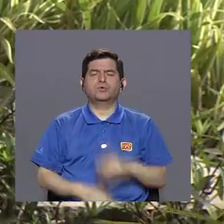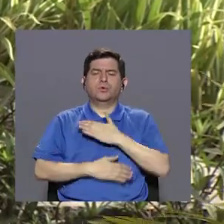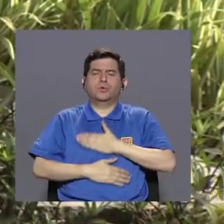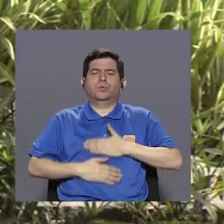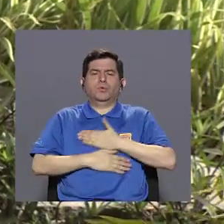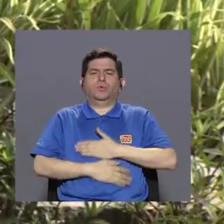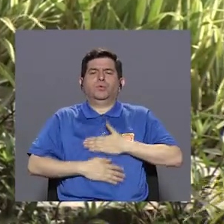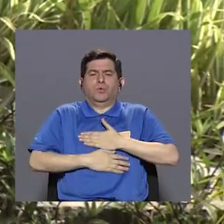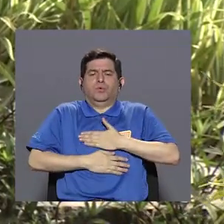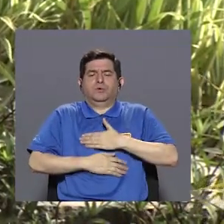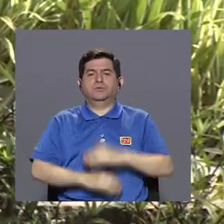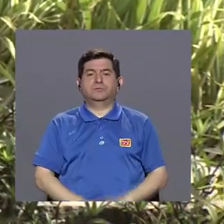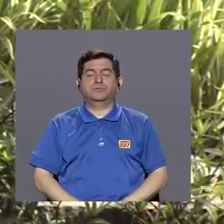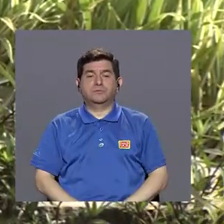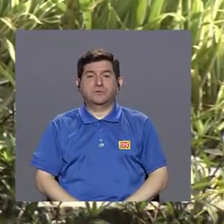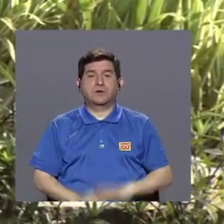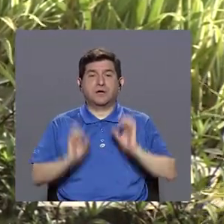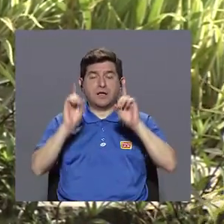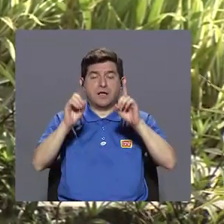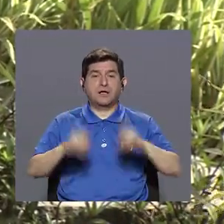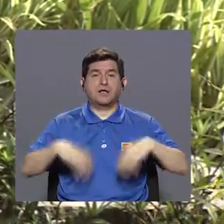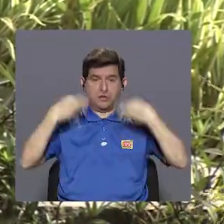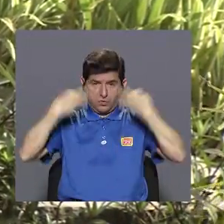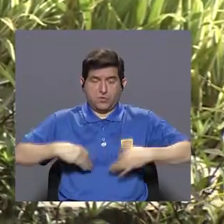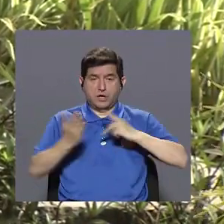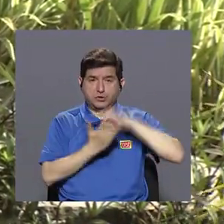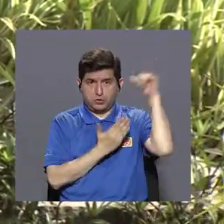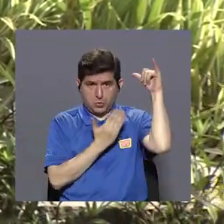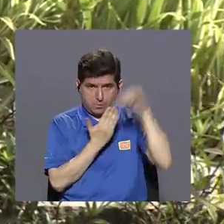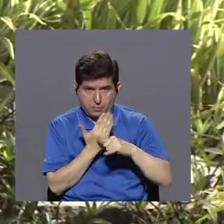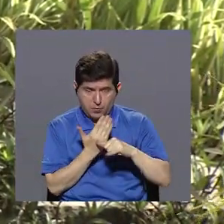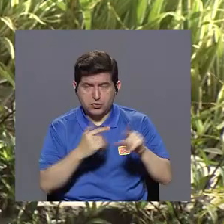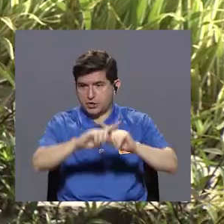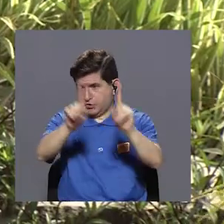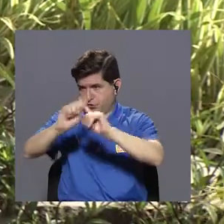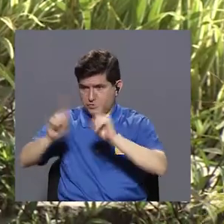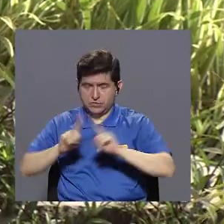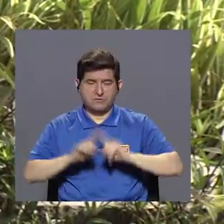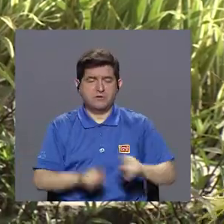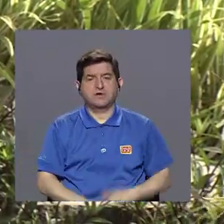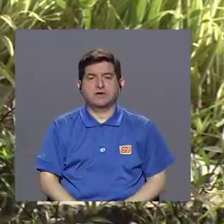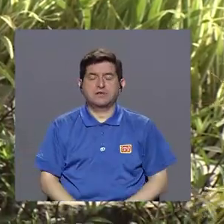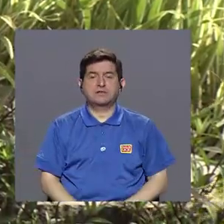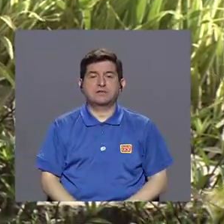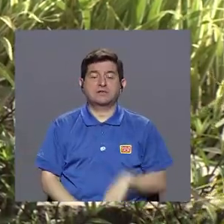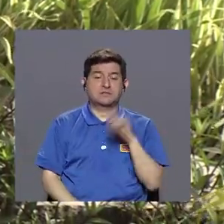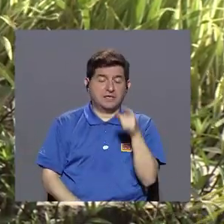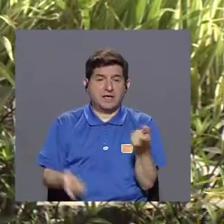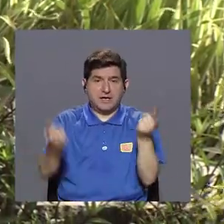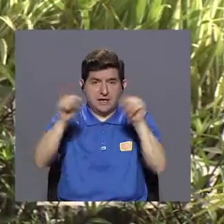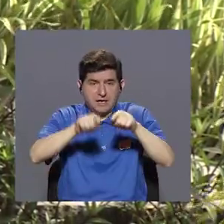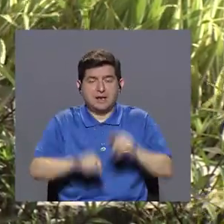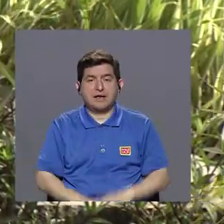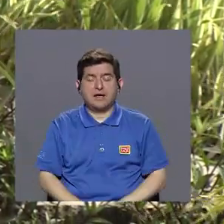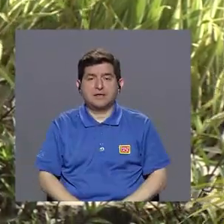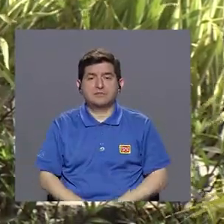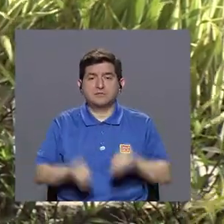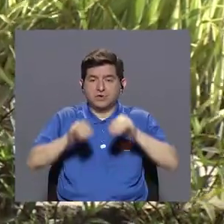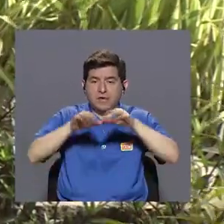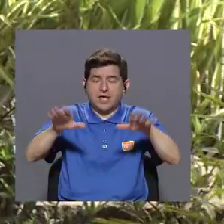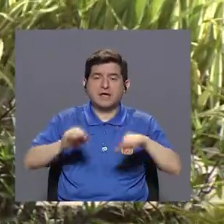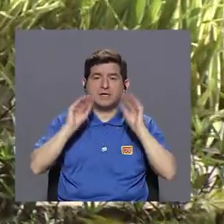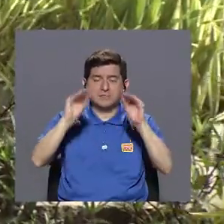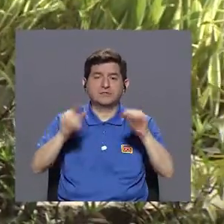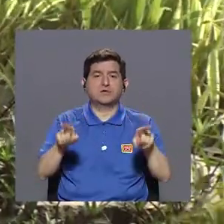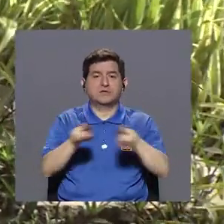recreación, ¿verdad? Y es más, educación física tiene un proyecto, hay varios proyectos, hay tanto de extensión docente como de trabajo comunal